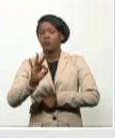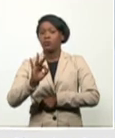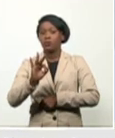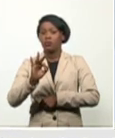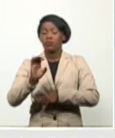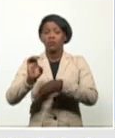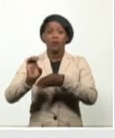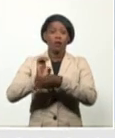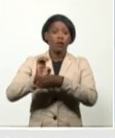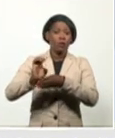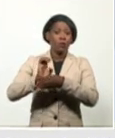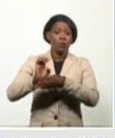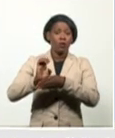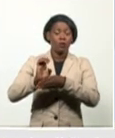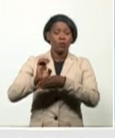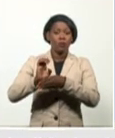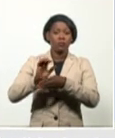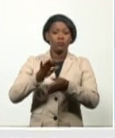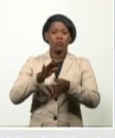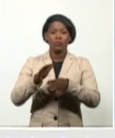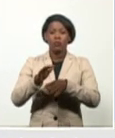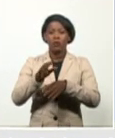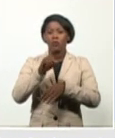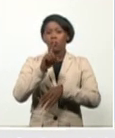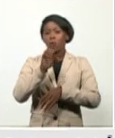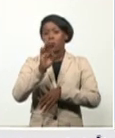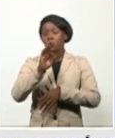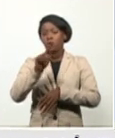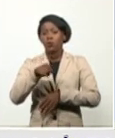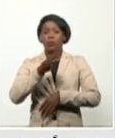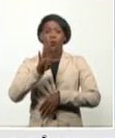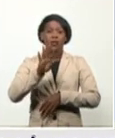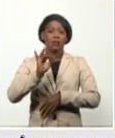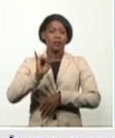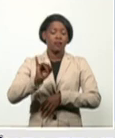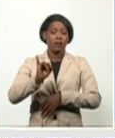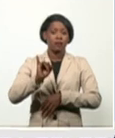una tasa de 8,46, Canadá